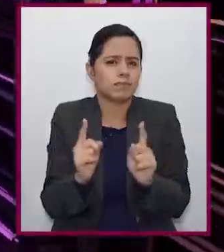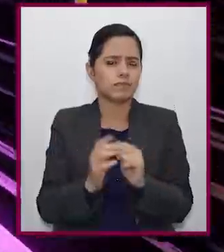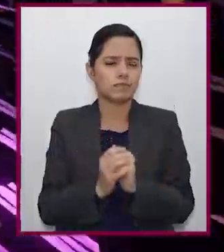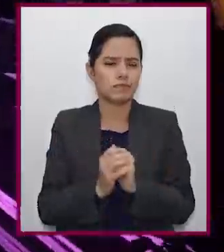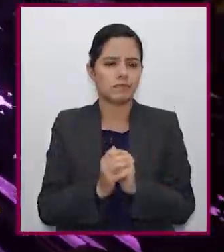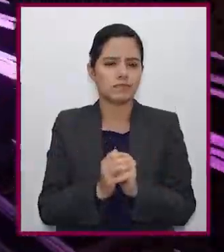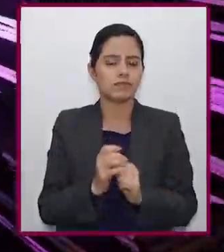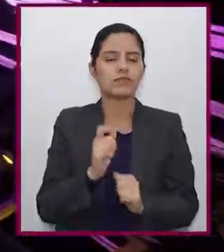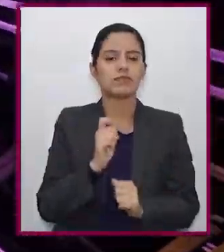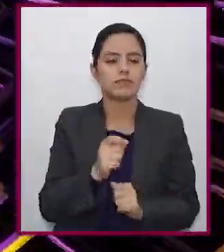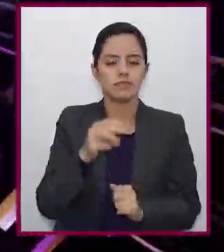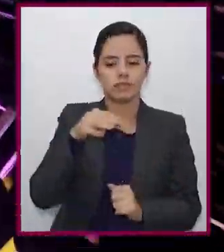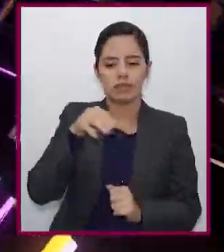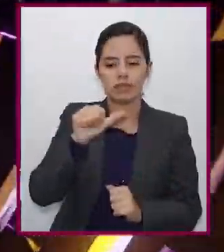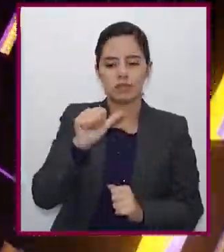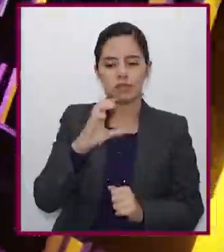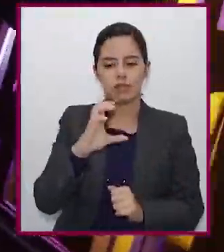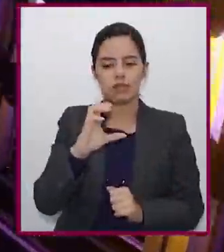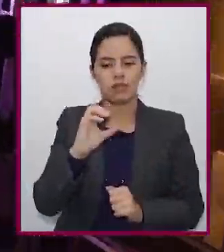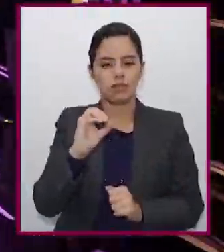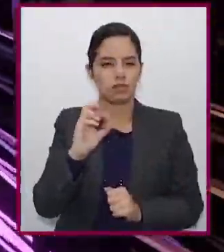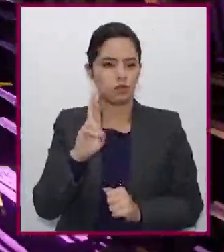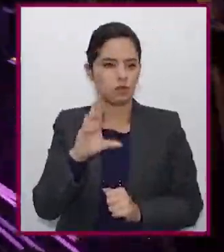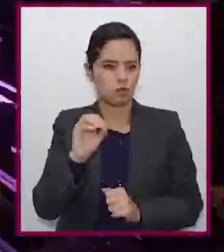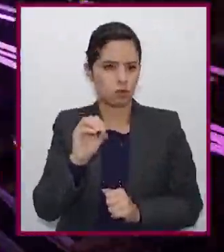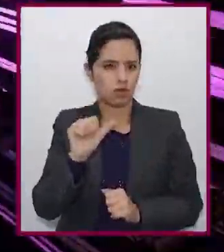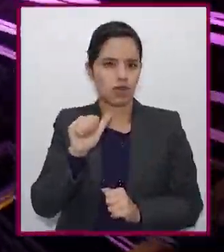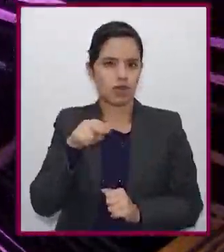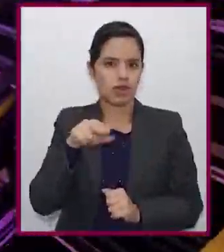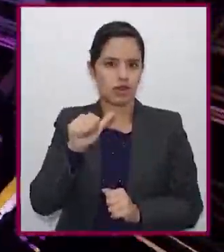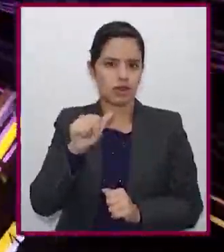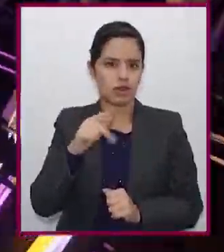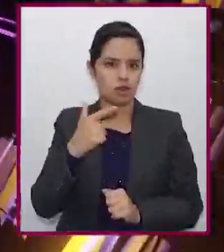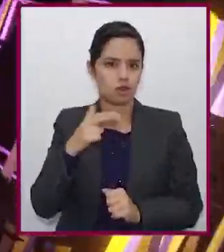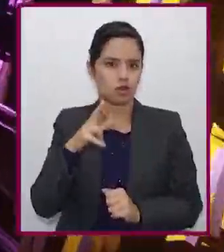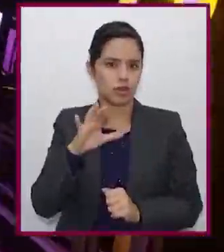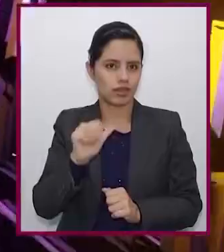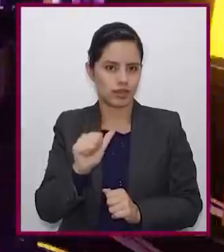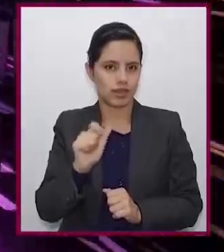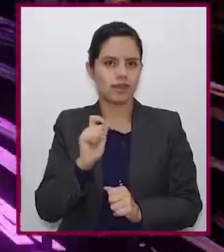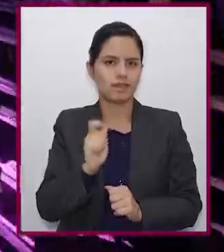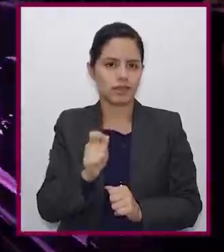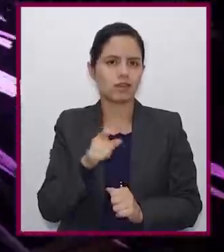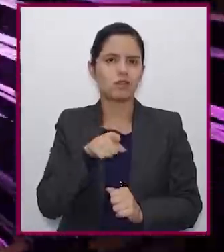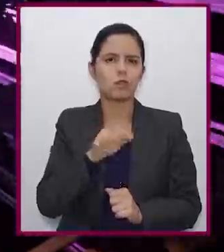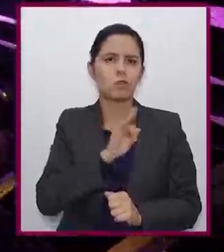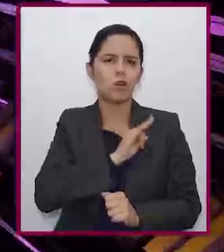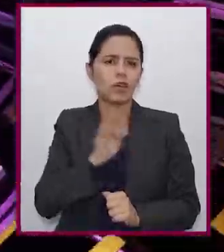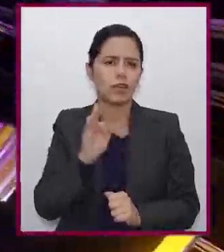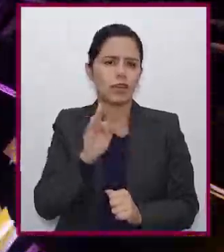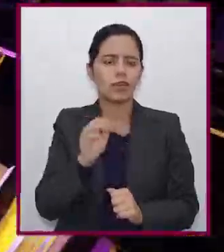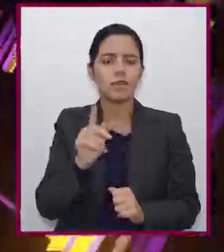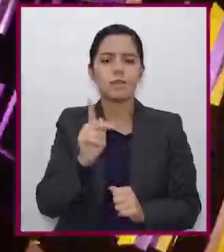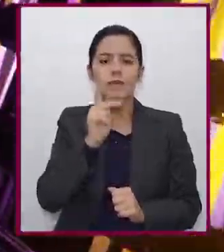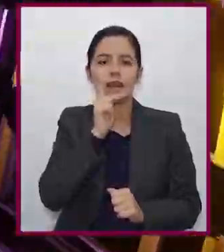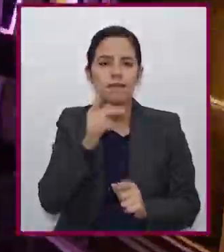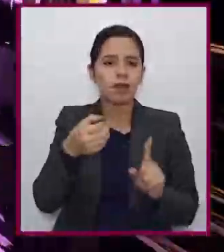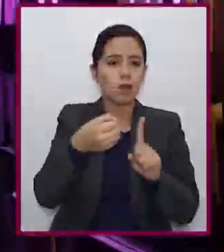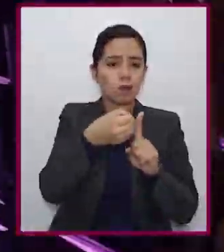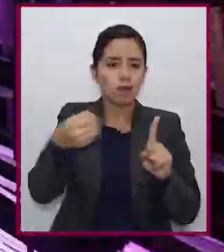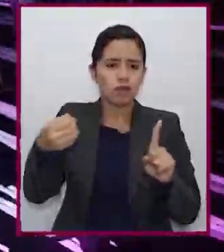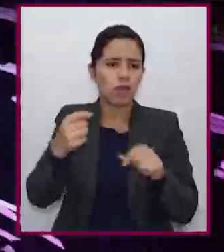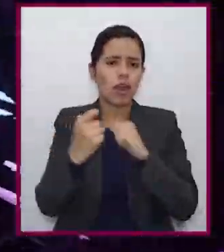una macroanafórica sirve para introducir una indicación automática en nuestro programa sin la necesidad de estarla